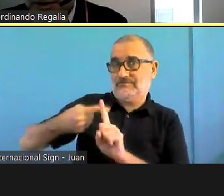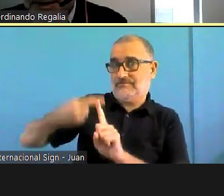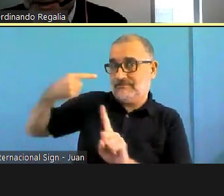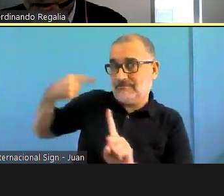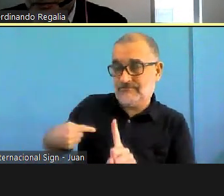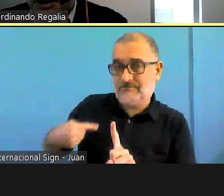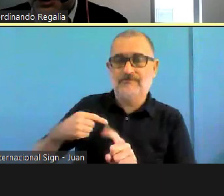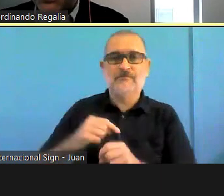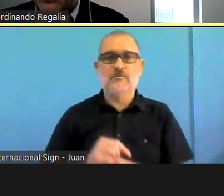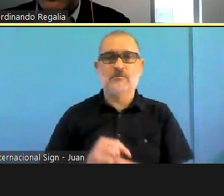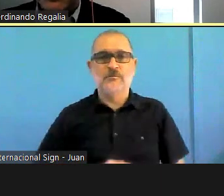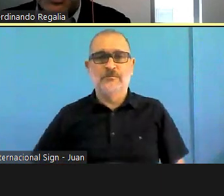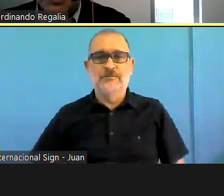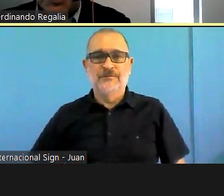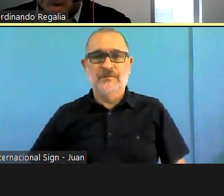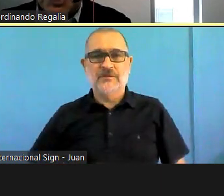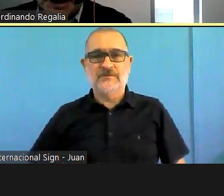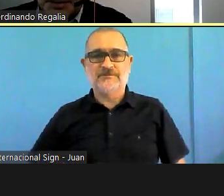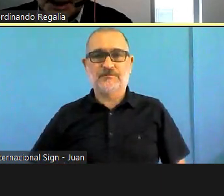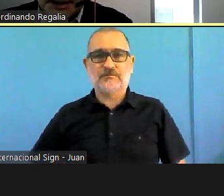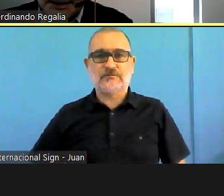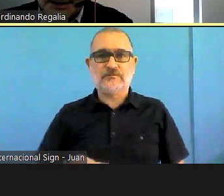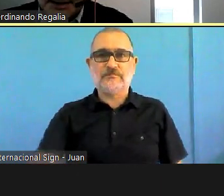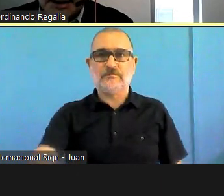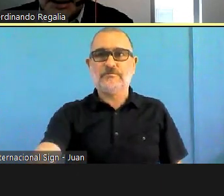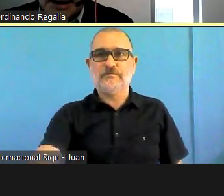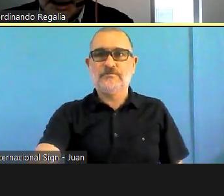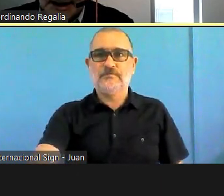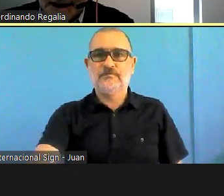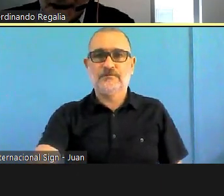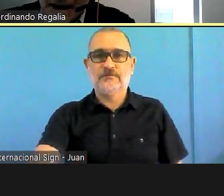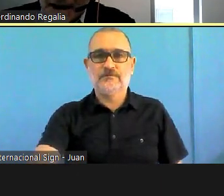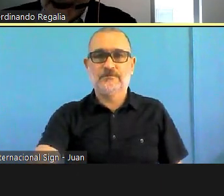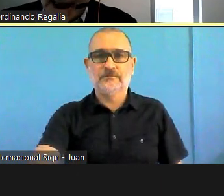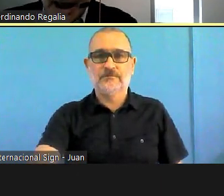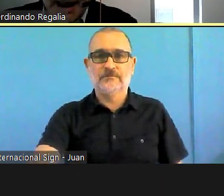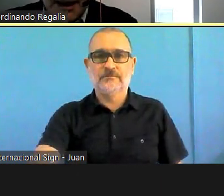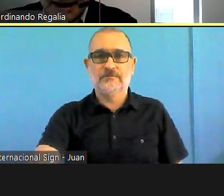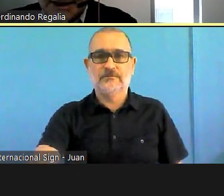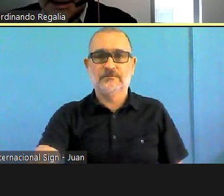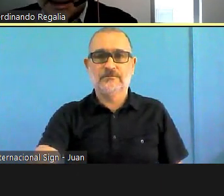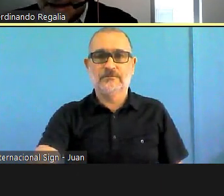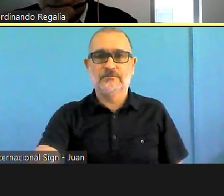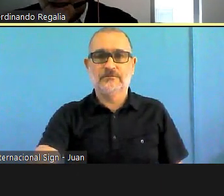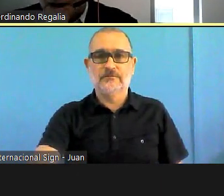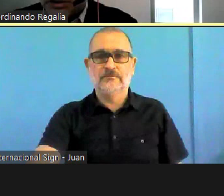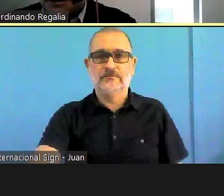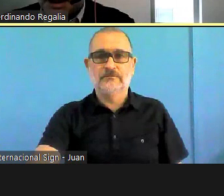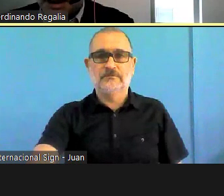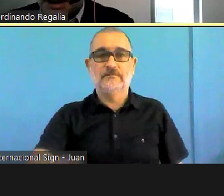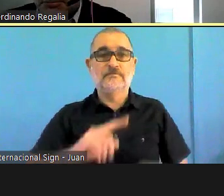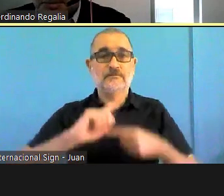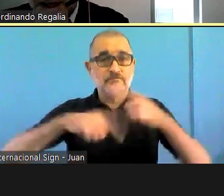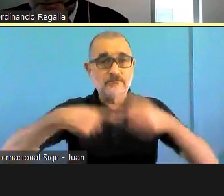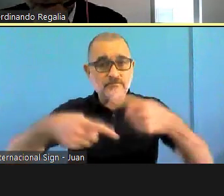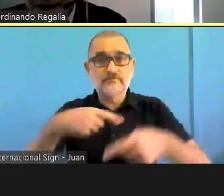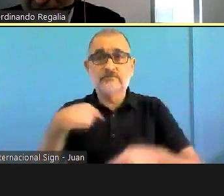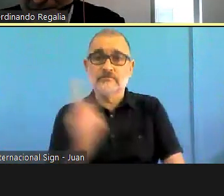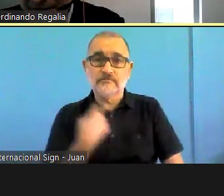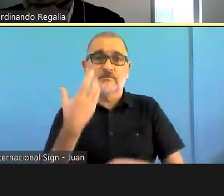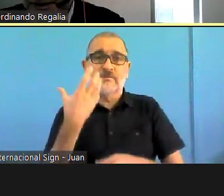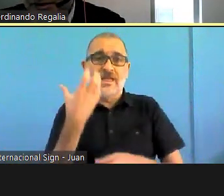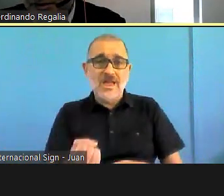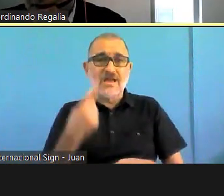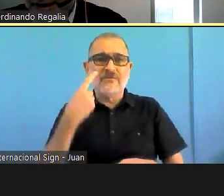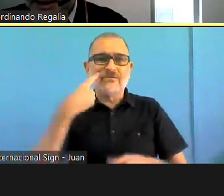las mismas cuando las vemos con el sentido de urgencia generado por la COVID. La salud es un resultado